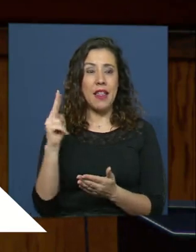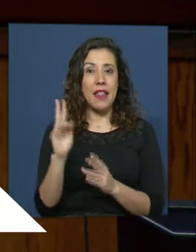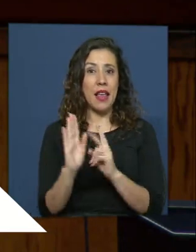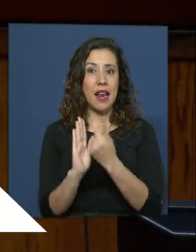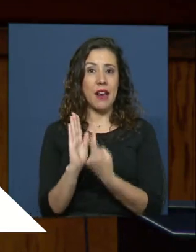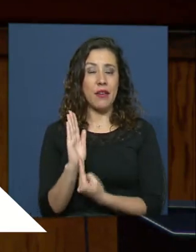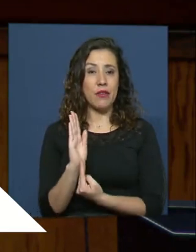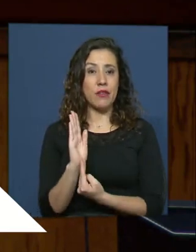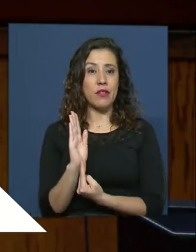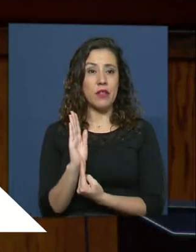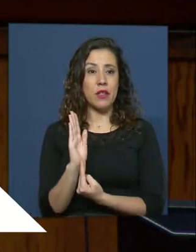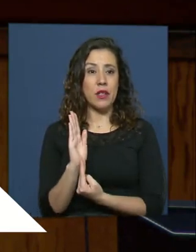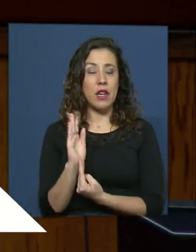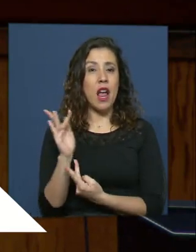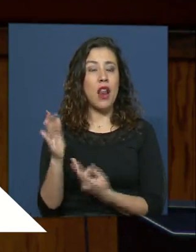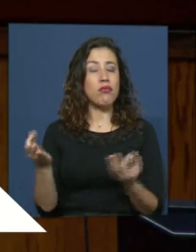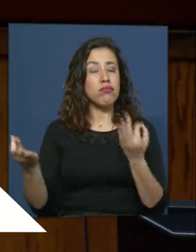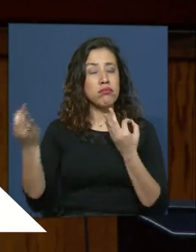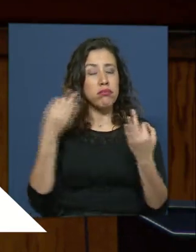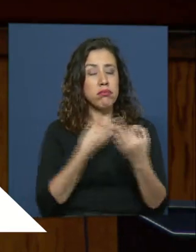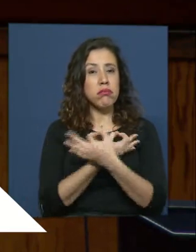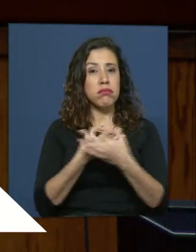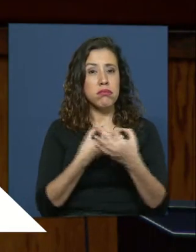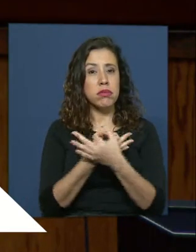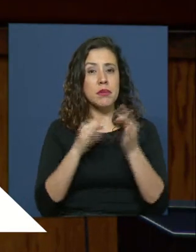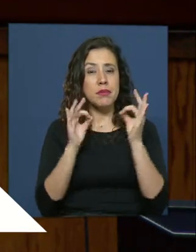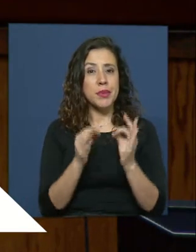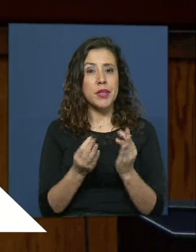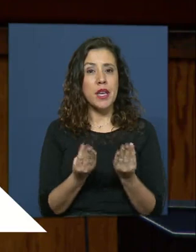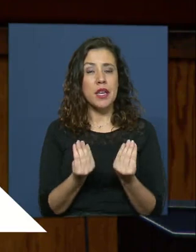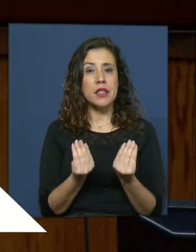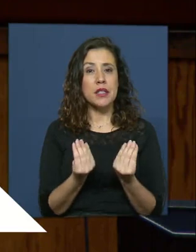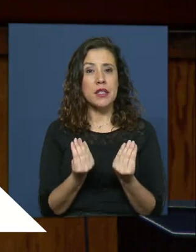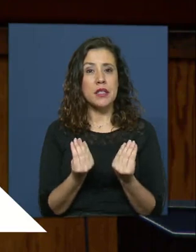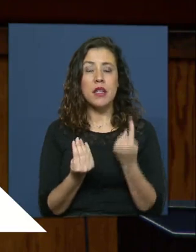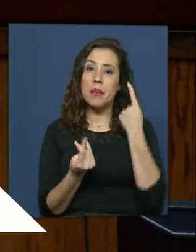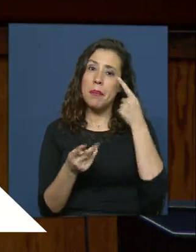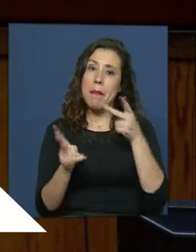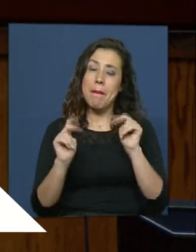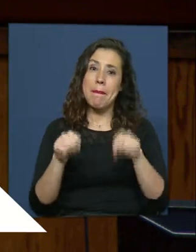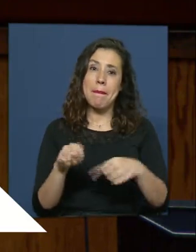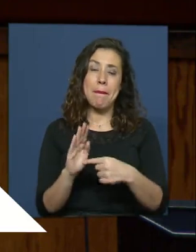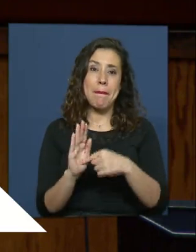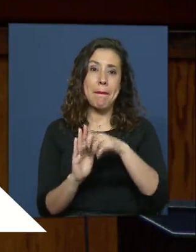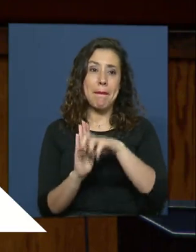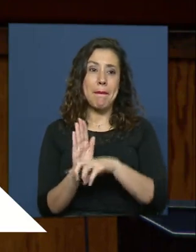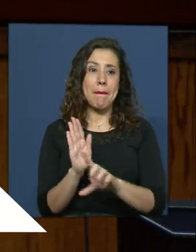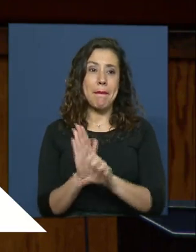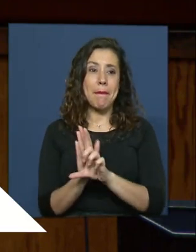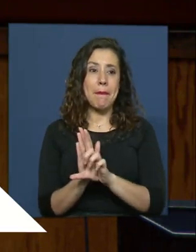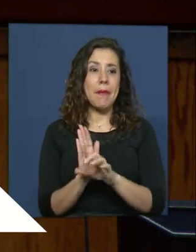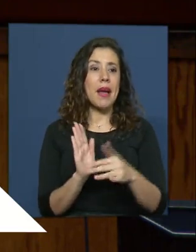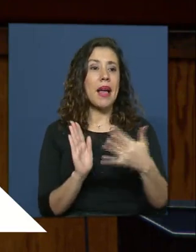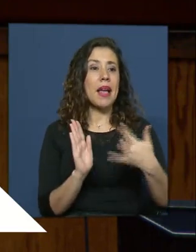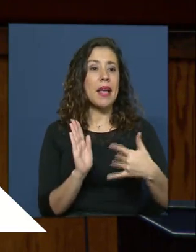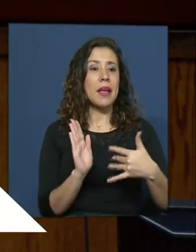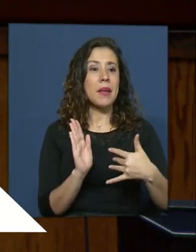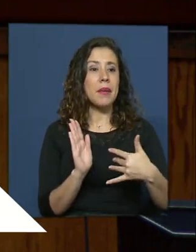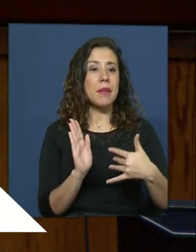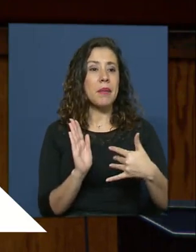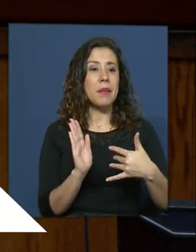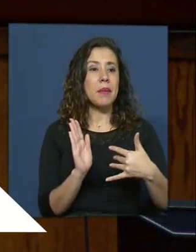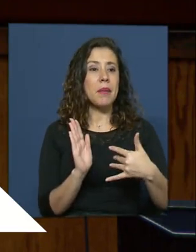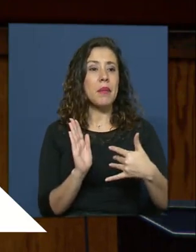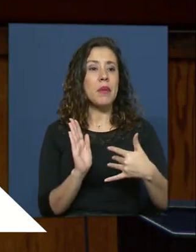reforma, quienes dieron los fundamentos necesarios para aprobar la iniciativa y la importancia que